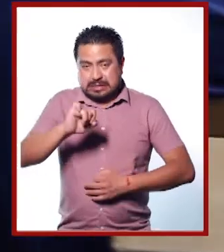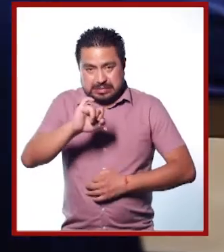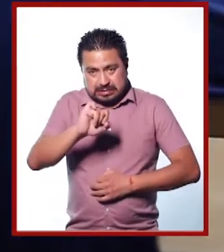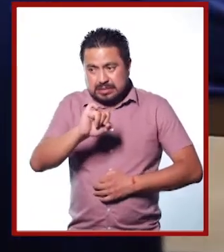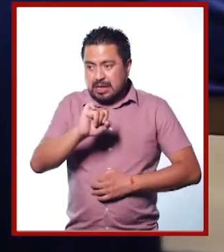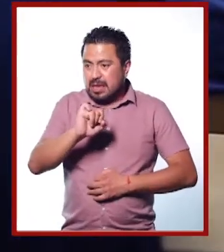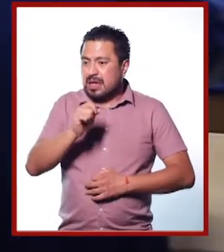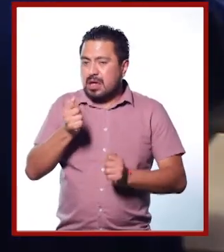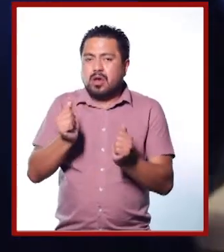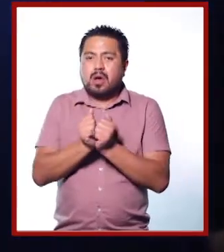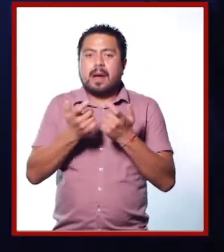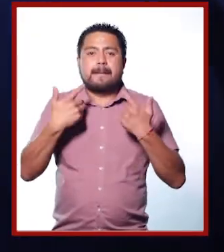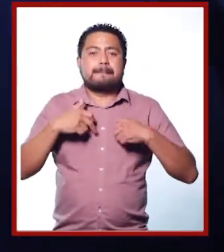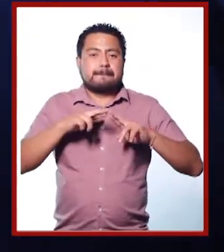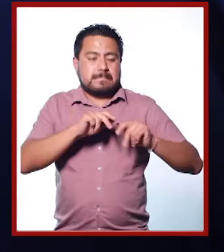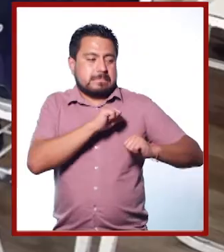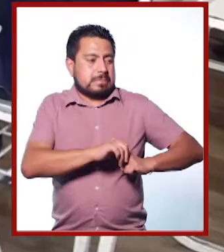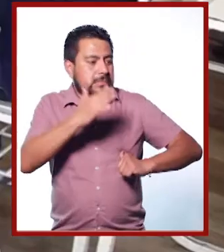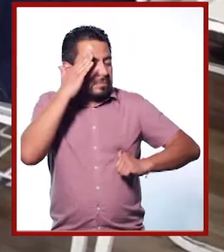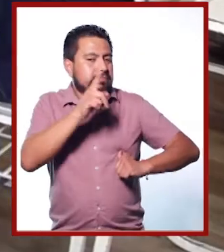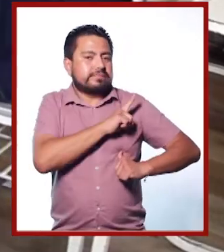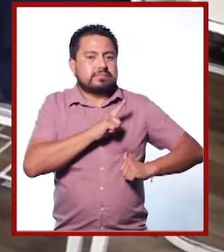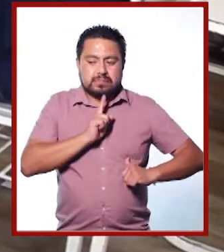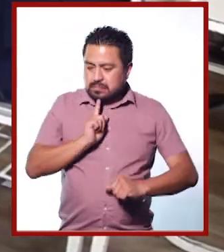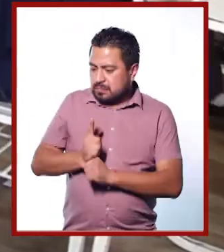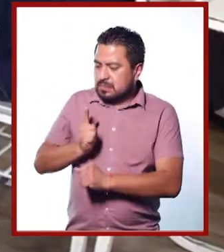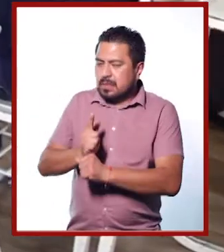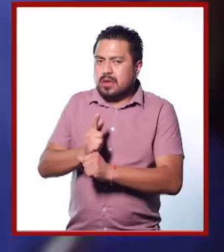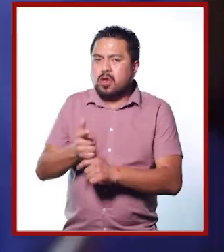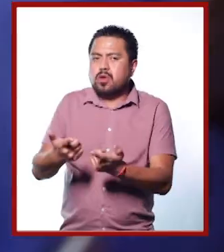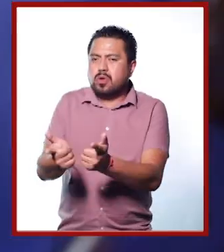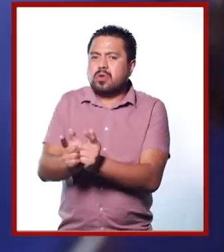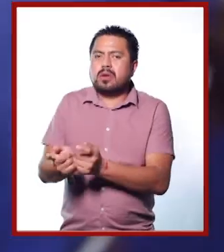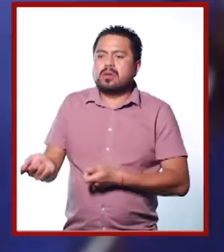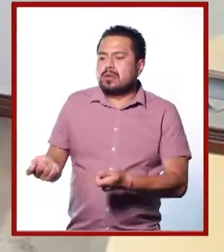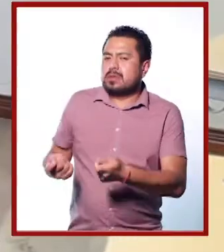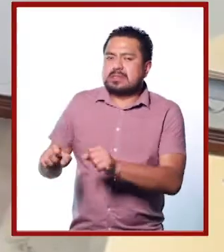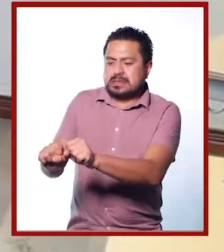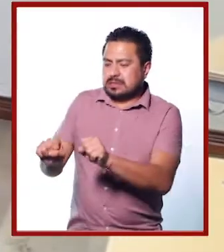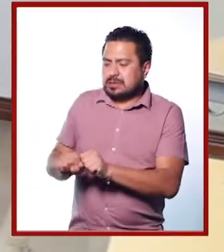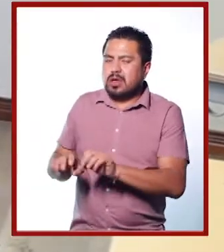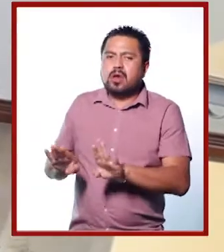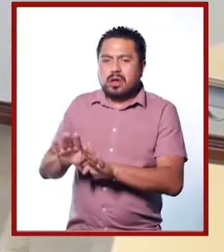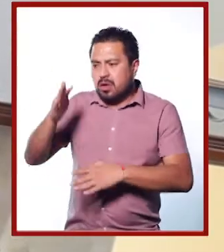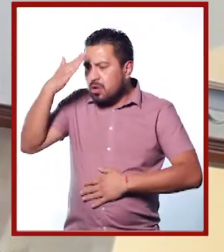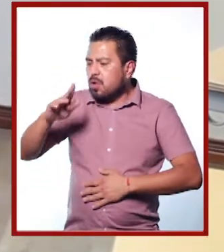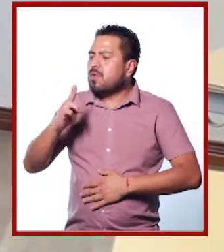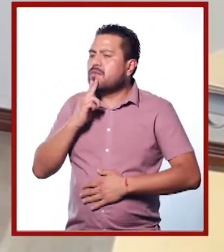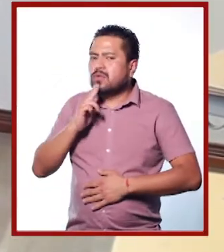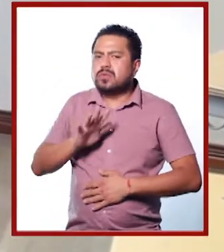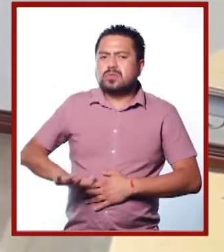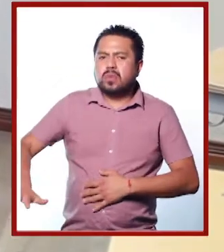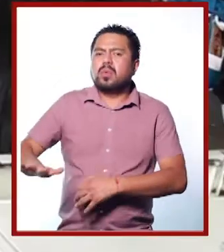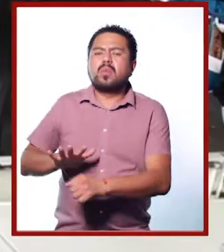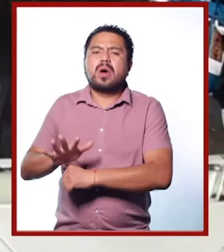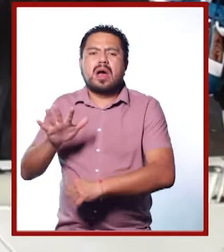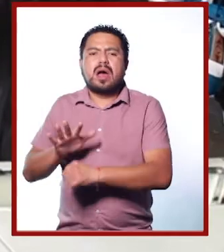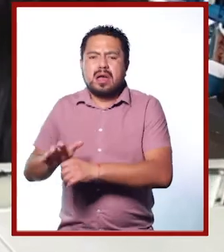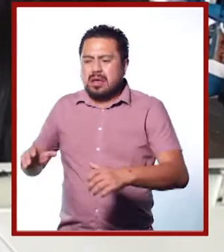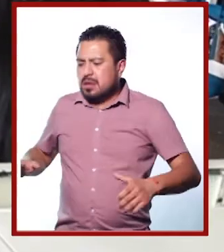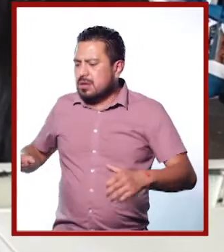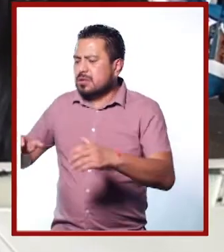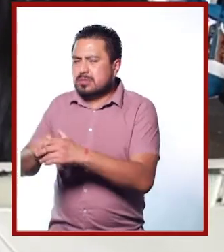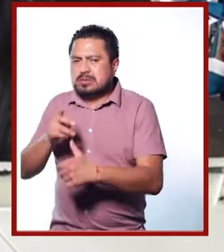Porque sí, por supuesto, cae en el maestro que tiene que estar viendo el grupo, que tiene que dominar su aula, saber cómo funciona, saber cuáles son